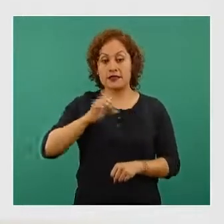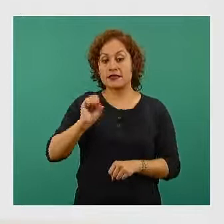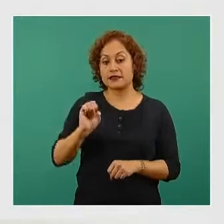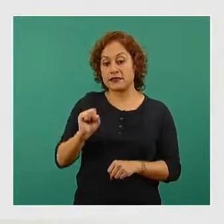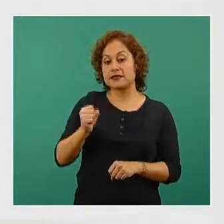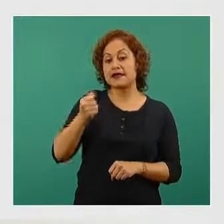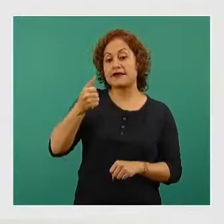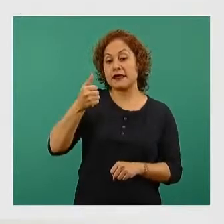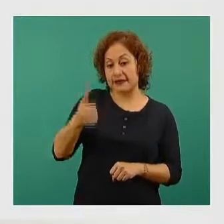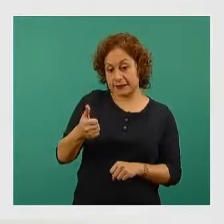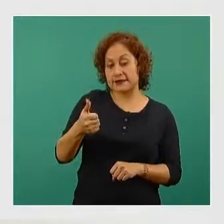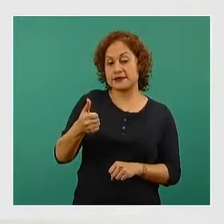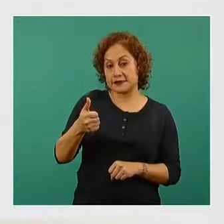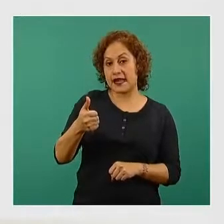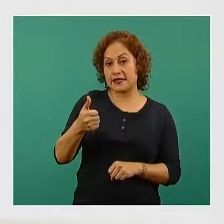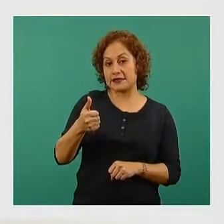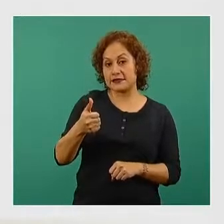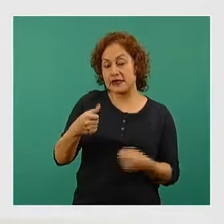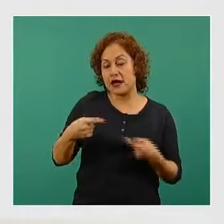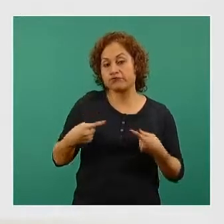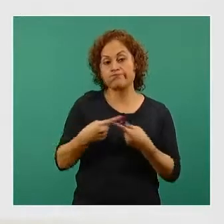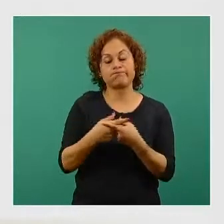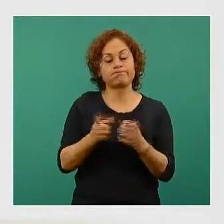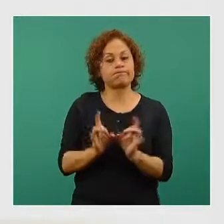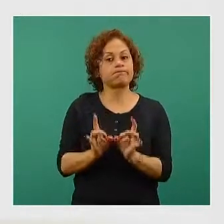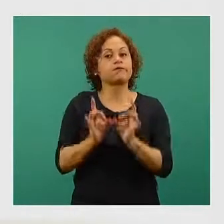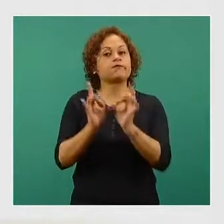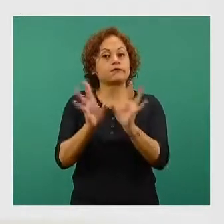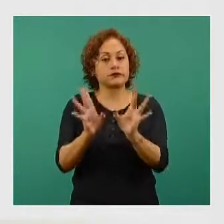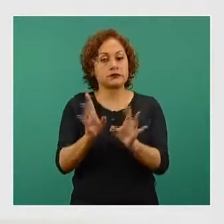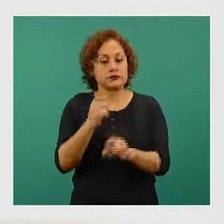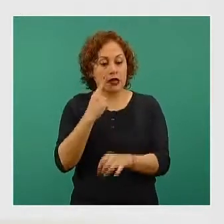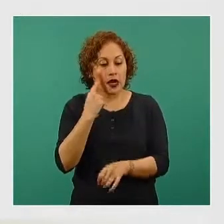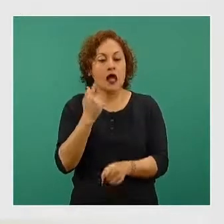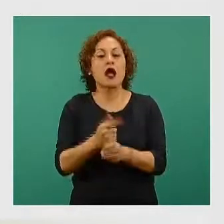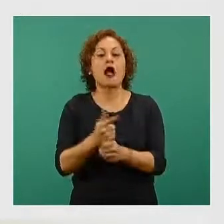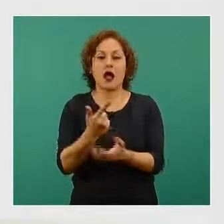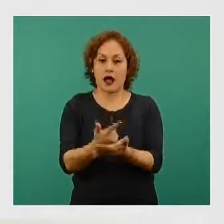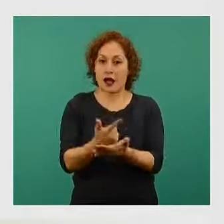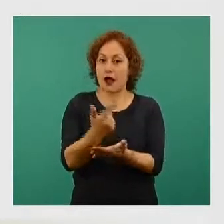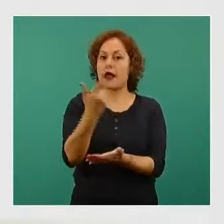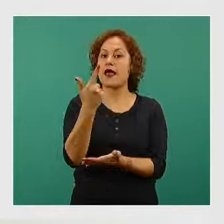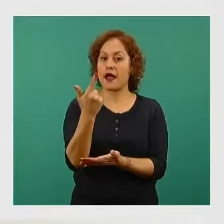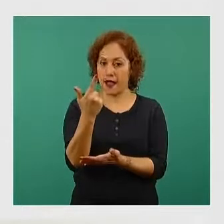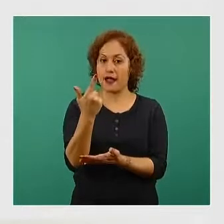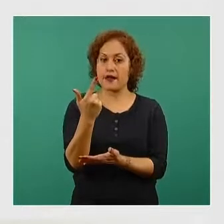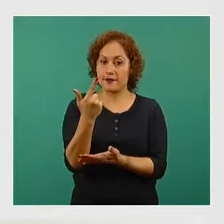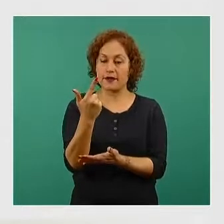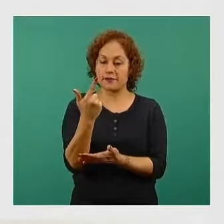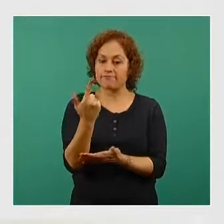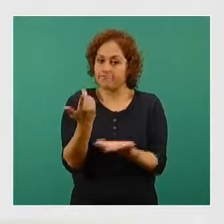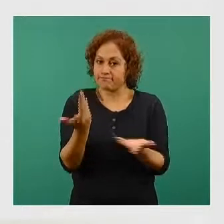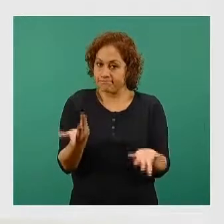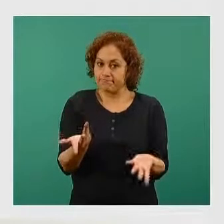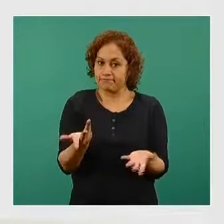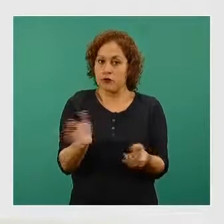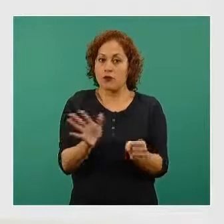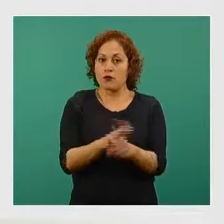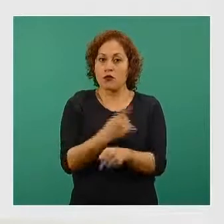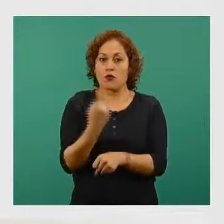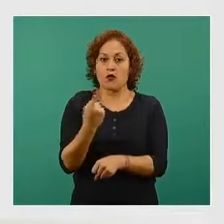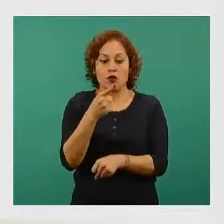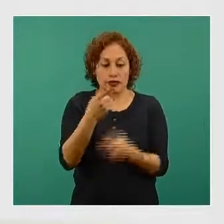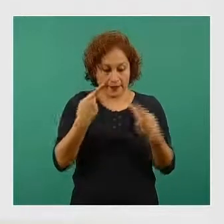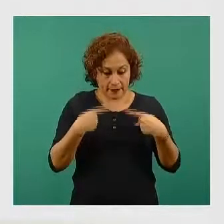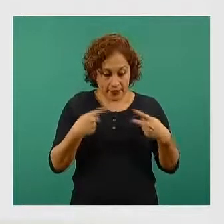66 ESAVIs que sí fueron clasificados de inicio como graves, básicamente bajo el contexto de que requirieron